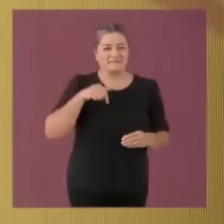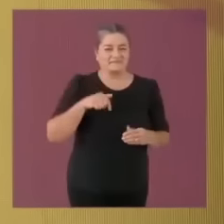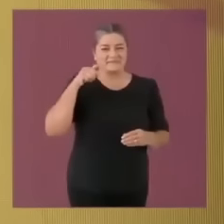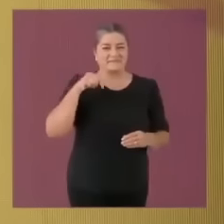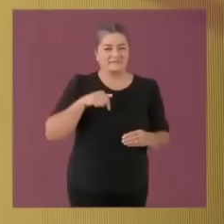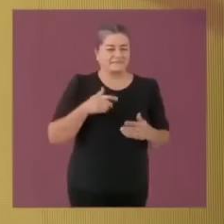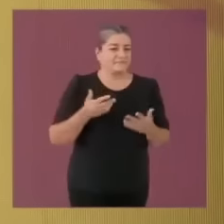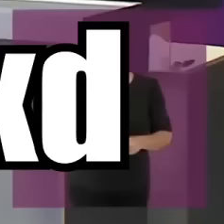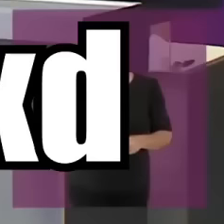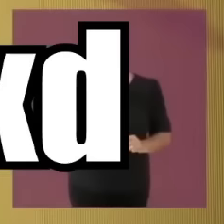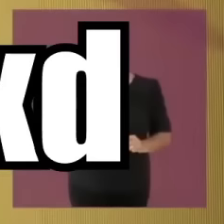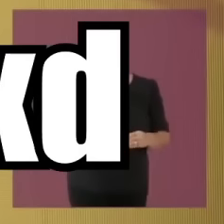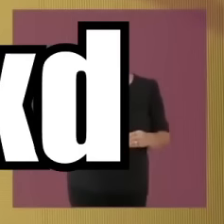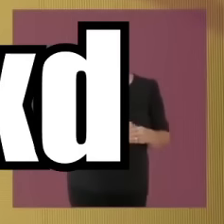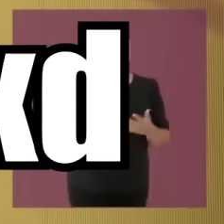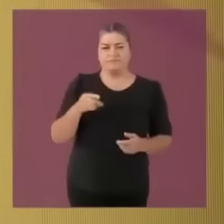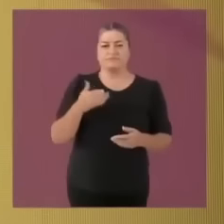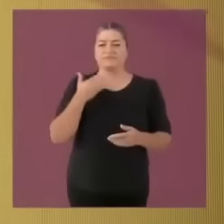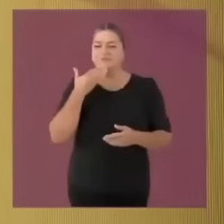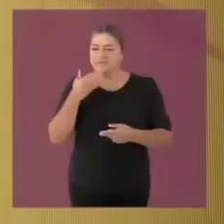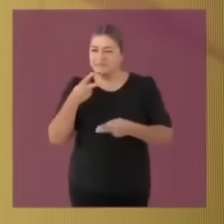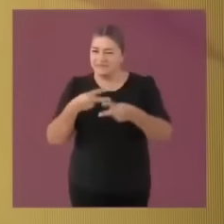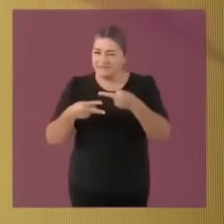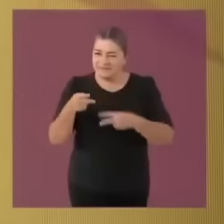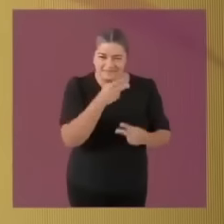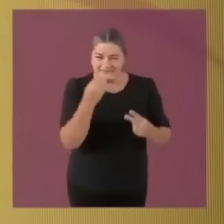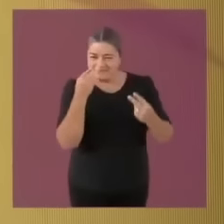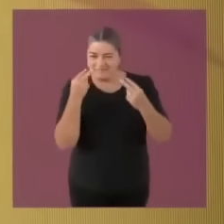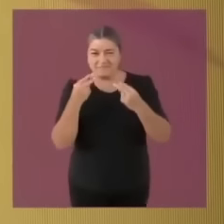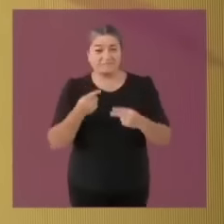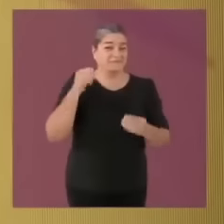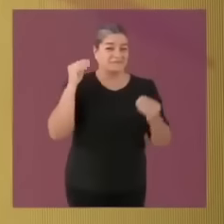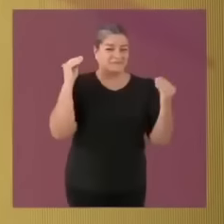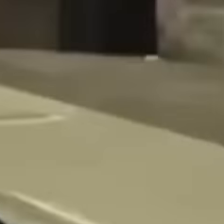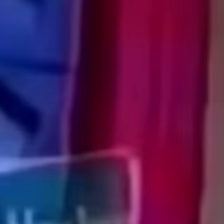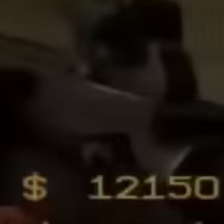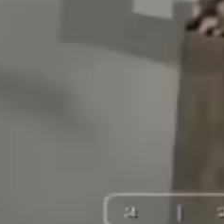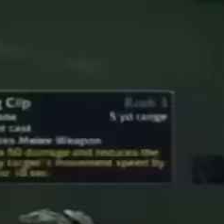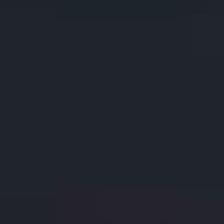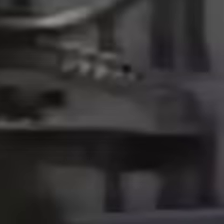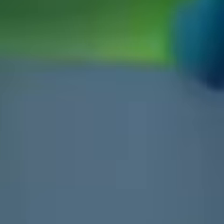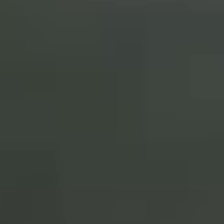primer debate, el cacahuate electoral federal 2003-2004.